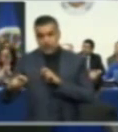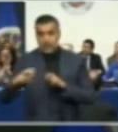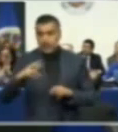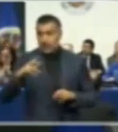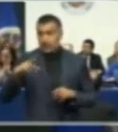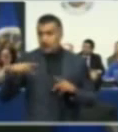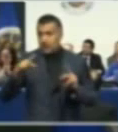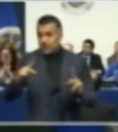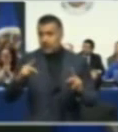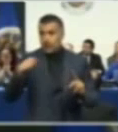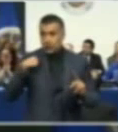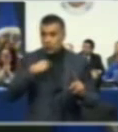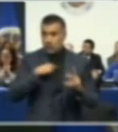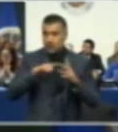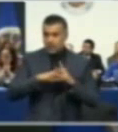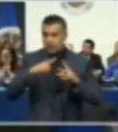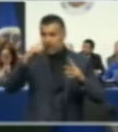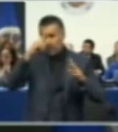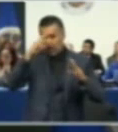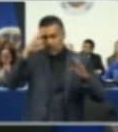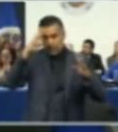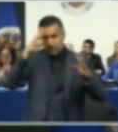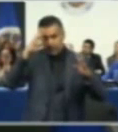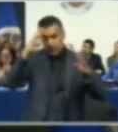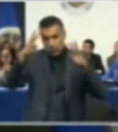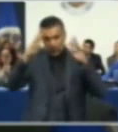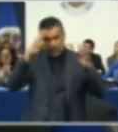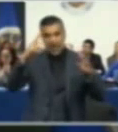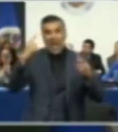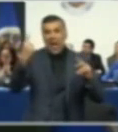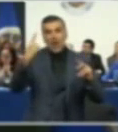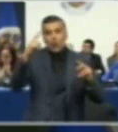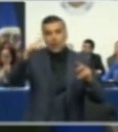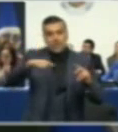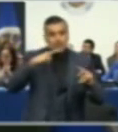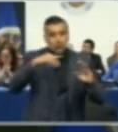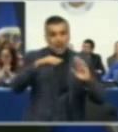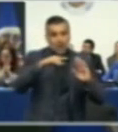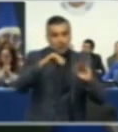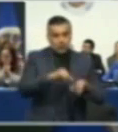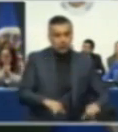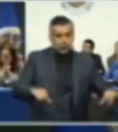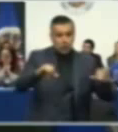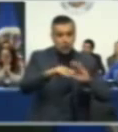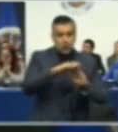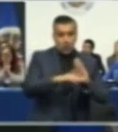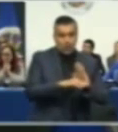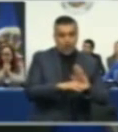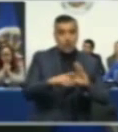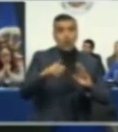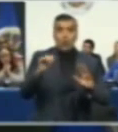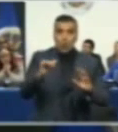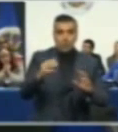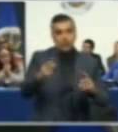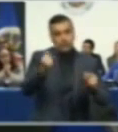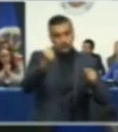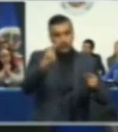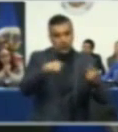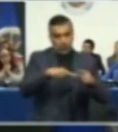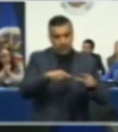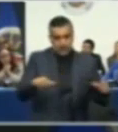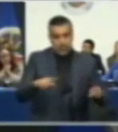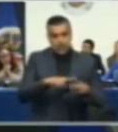inclusive que estemos empezando a innovar en algo que debería ser una norma, ¿no? Lenguaje de señas y